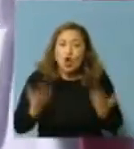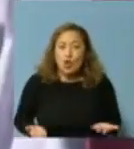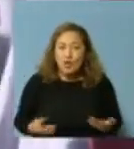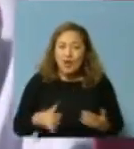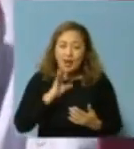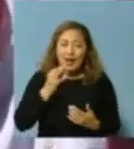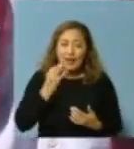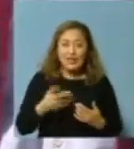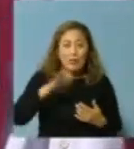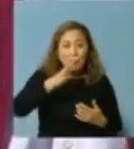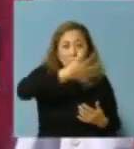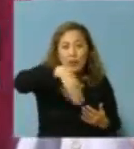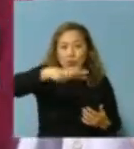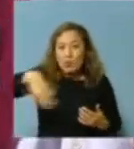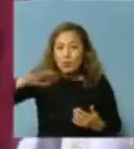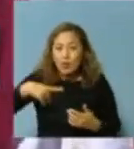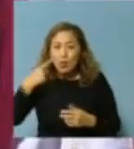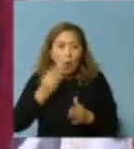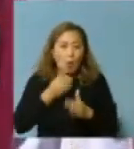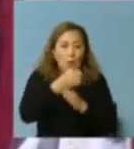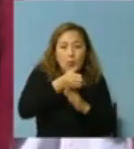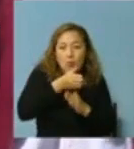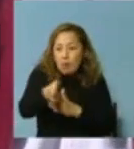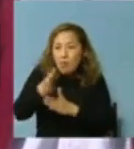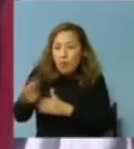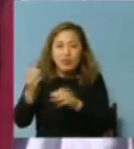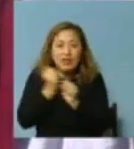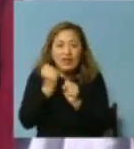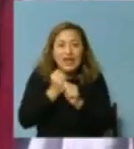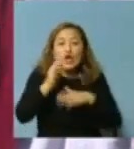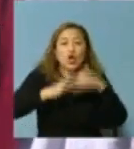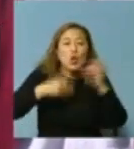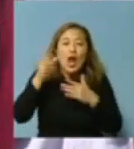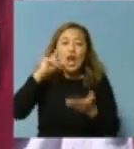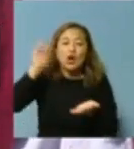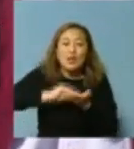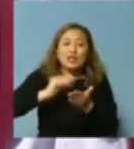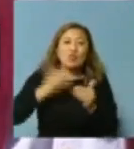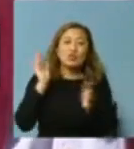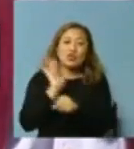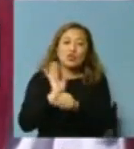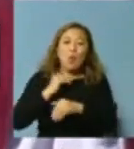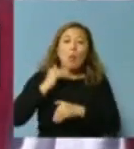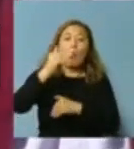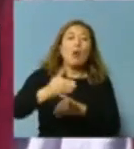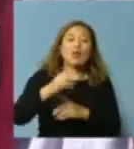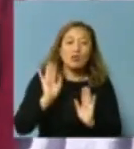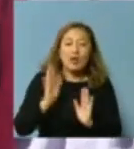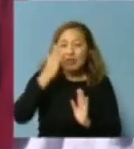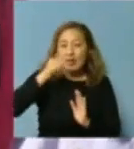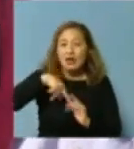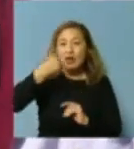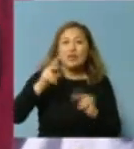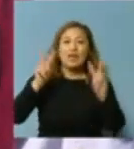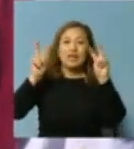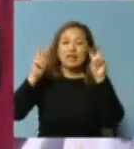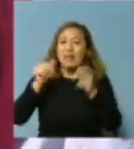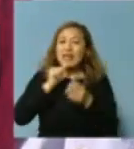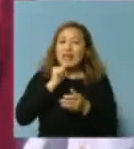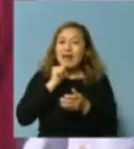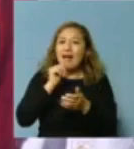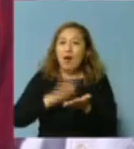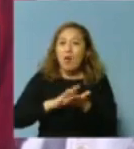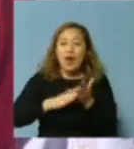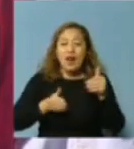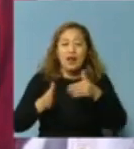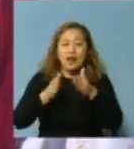La verdad que en cada pueblo hemos hecho una intervención, hemos hecho una obra, hemos dado un paso. Como digo, después viene el tema de la obra de agua, después